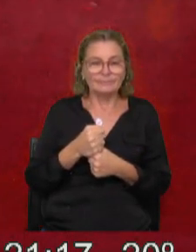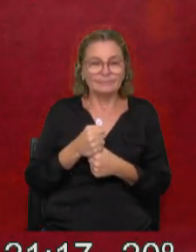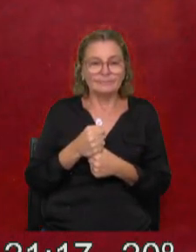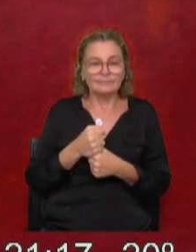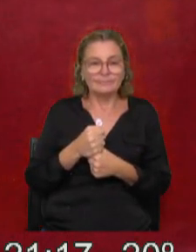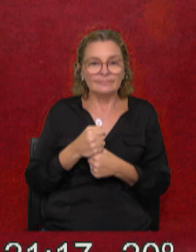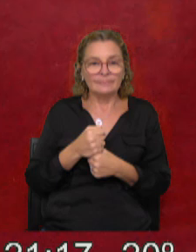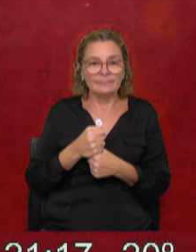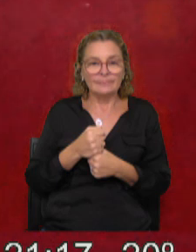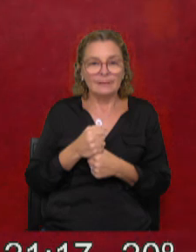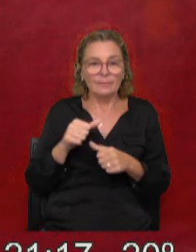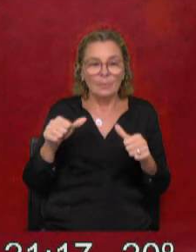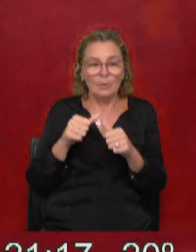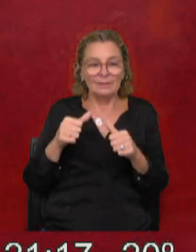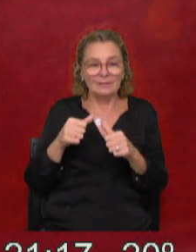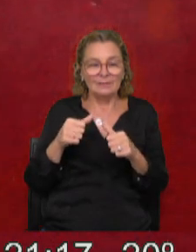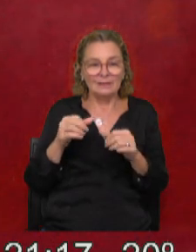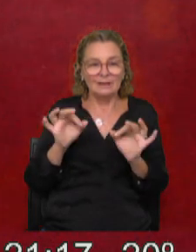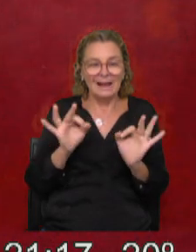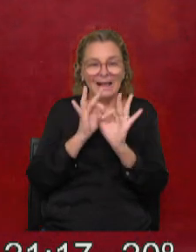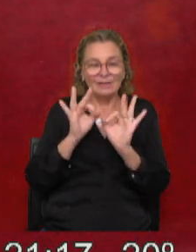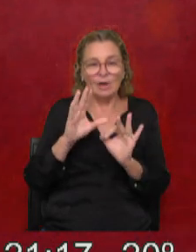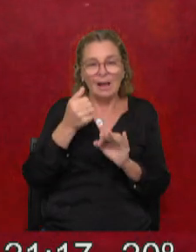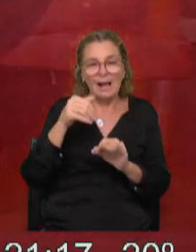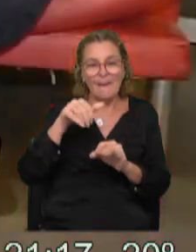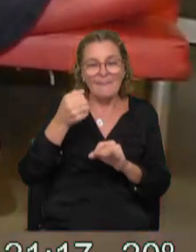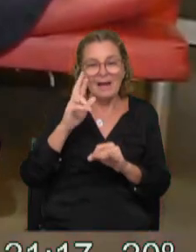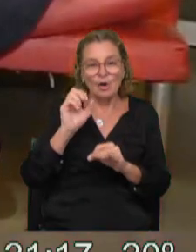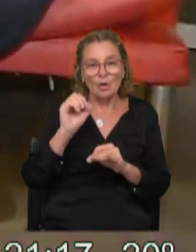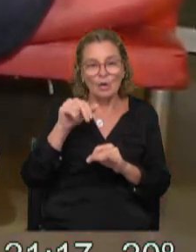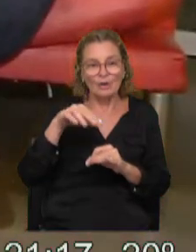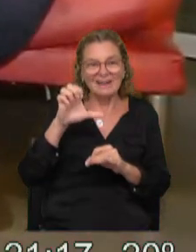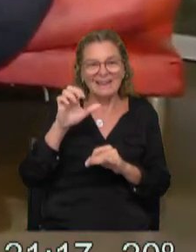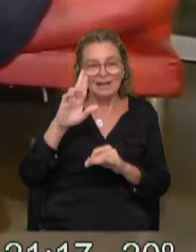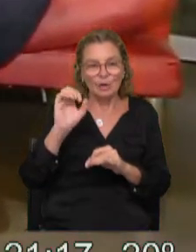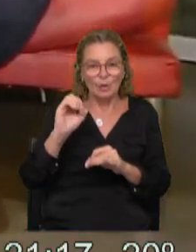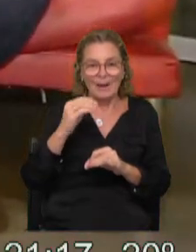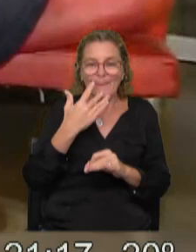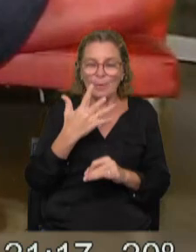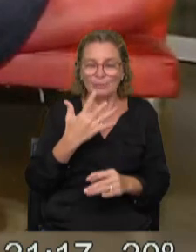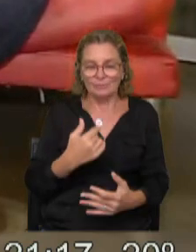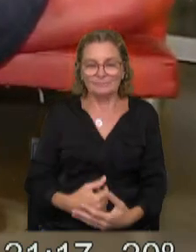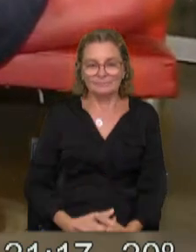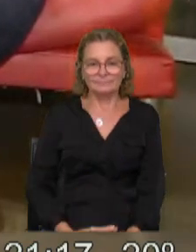hacer? ¿El camaronero? Vamos a dar un pedacito de la canción del camaronero, un himno de Pindingo. Maravilloso.